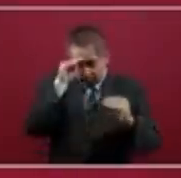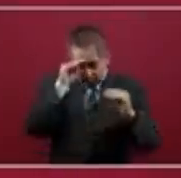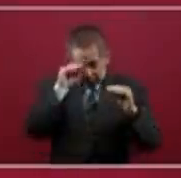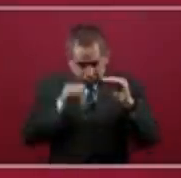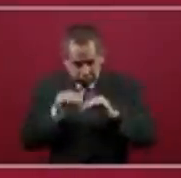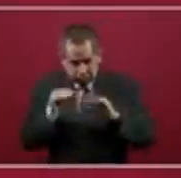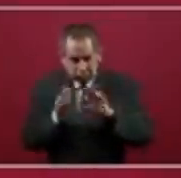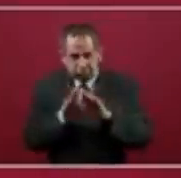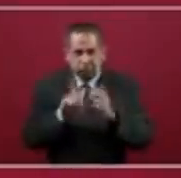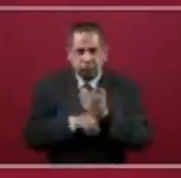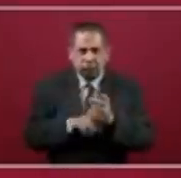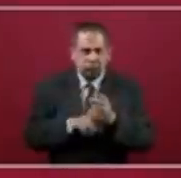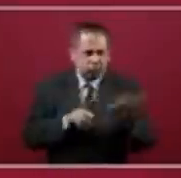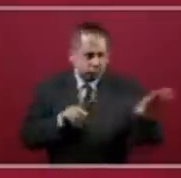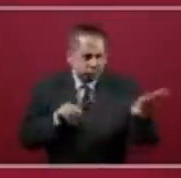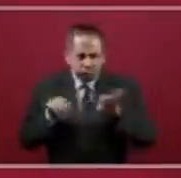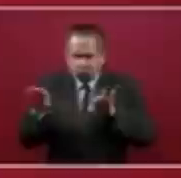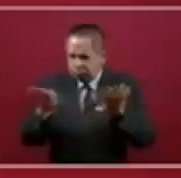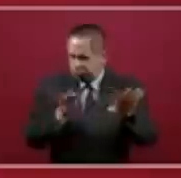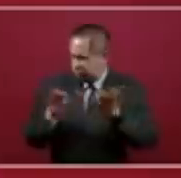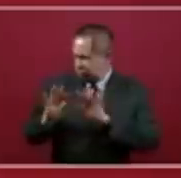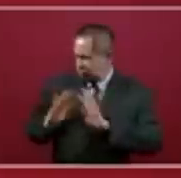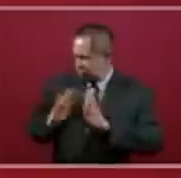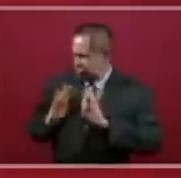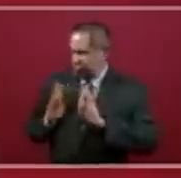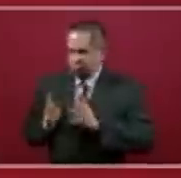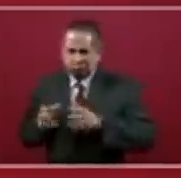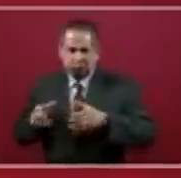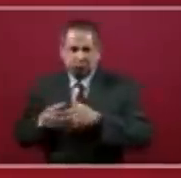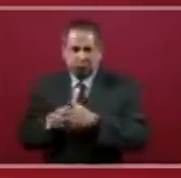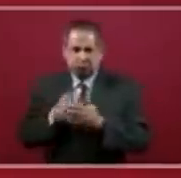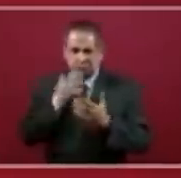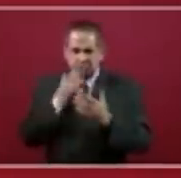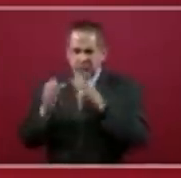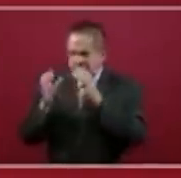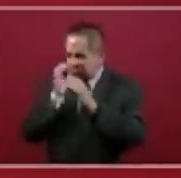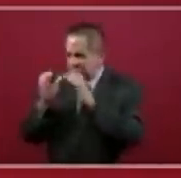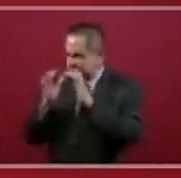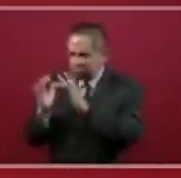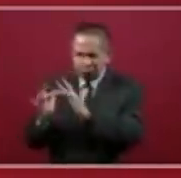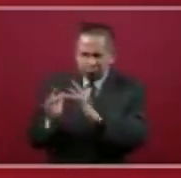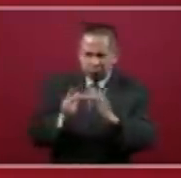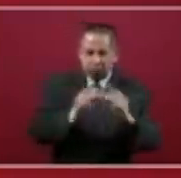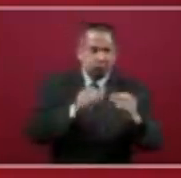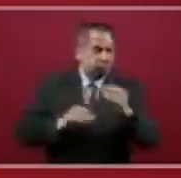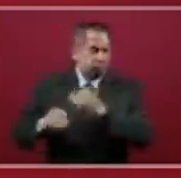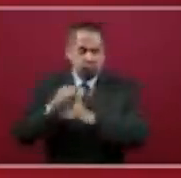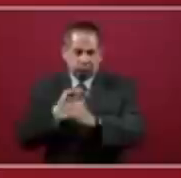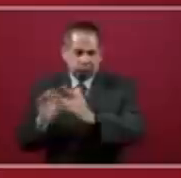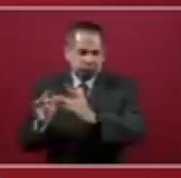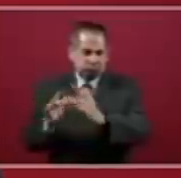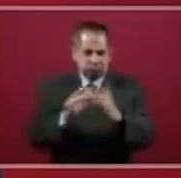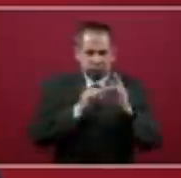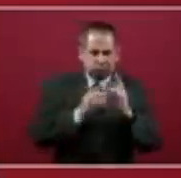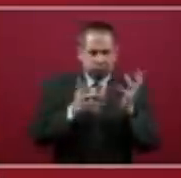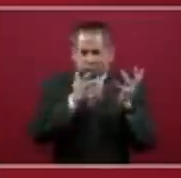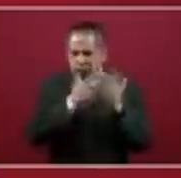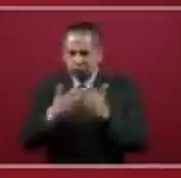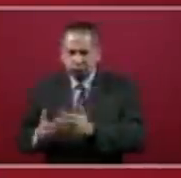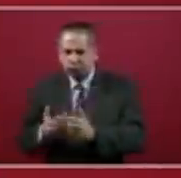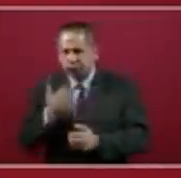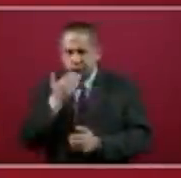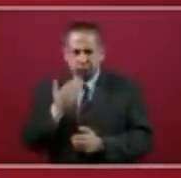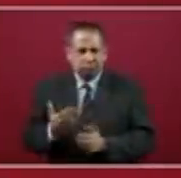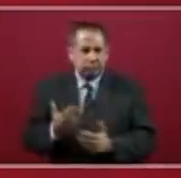el gabinete. Hay muy buena comunicación entre todos, hay armonía,